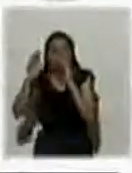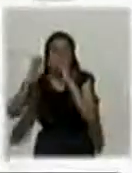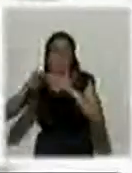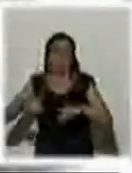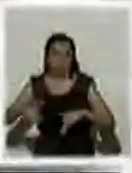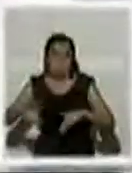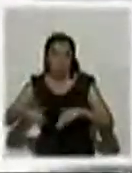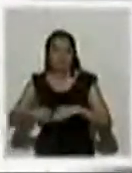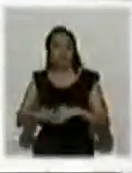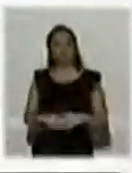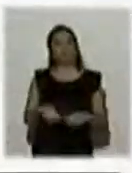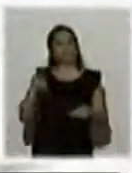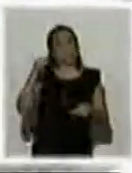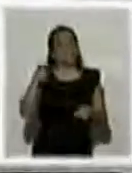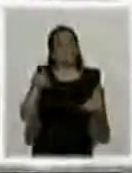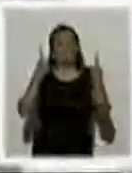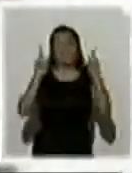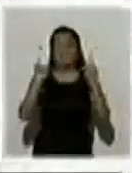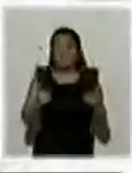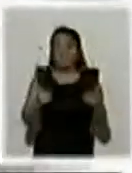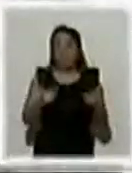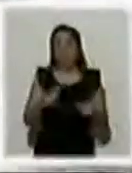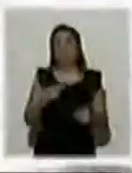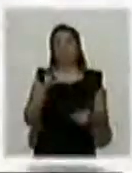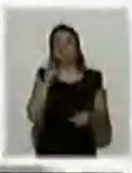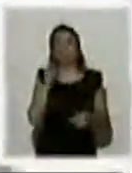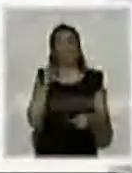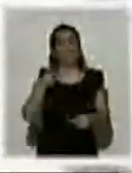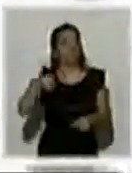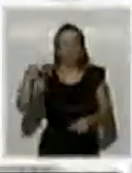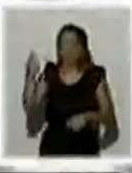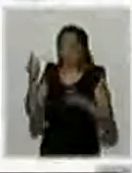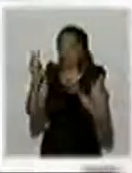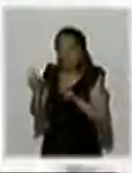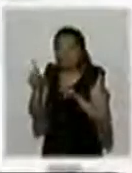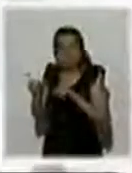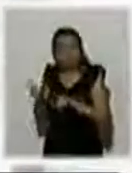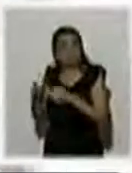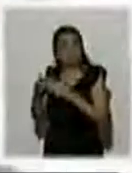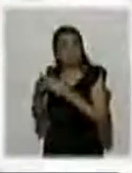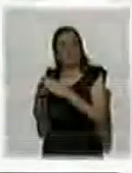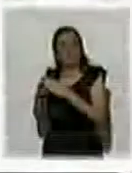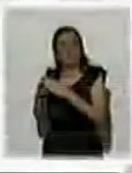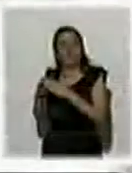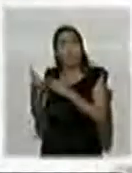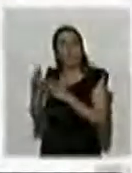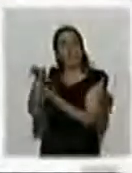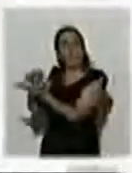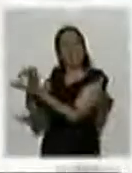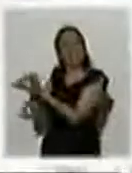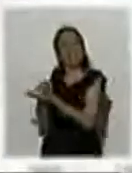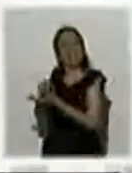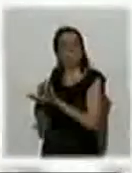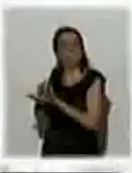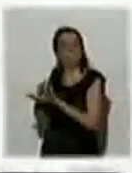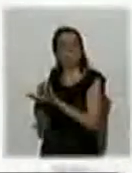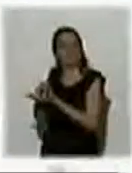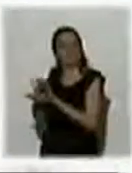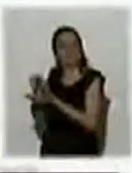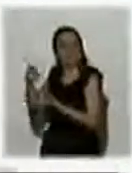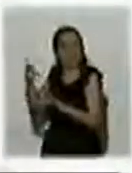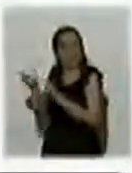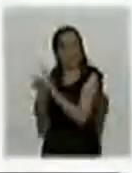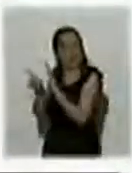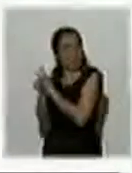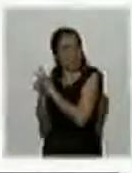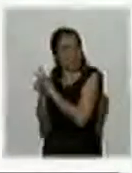agregarle la innumerable cantidad de asentamientos clandestinos que tenemos no solo en el país, sino